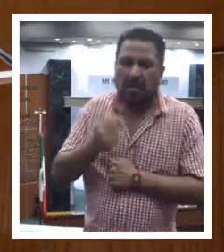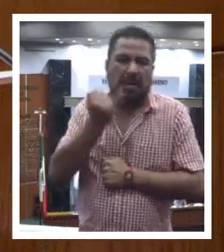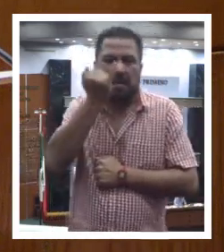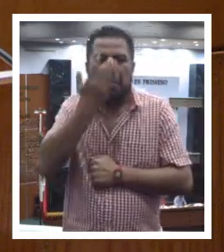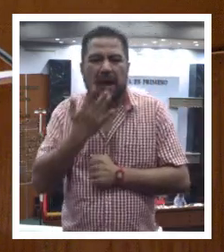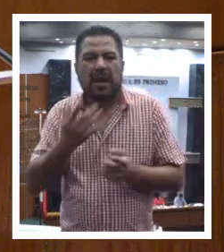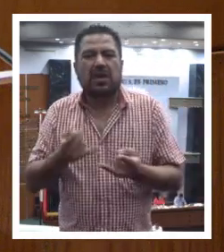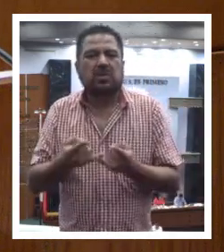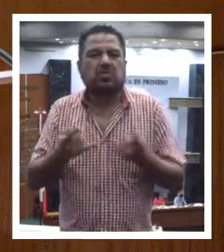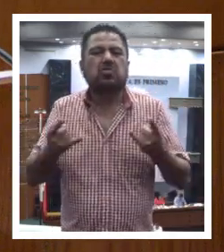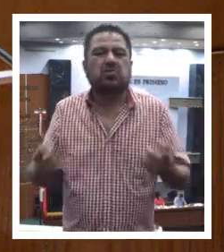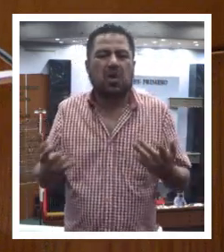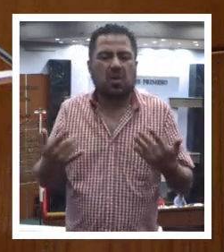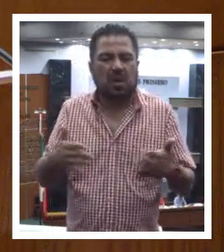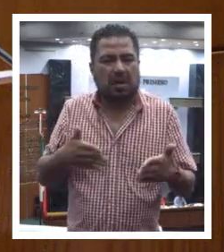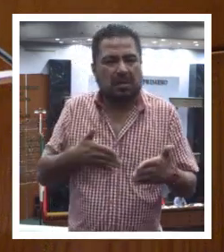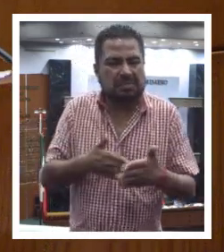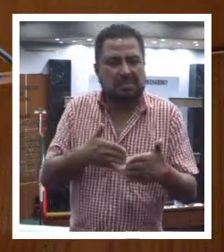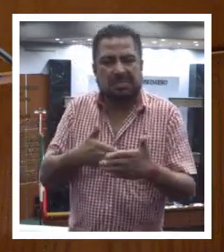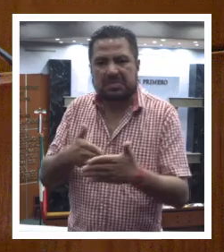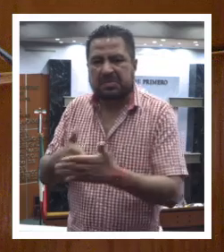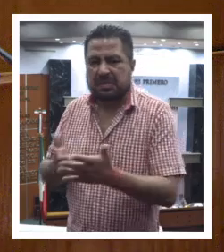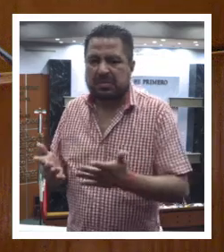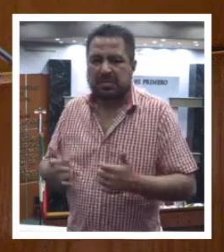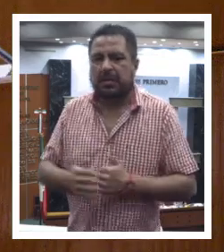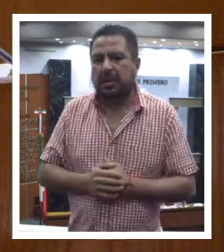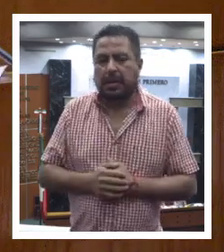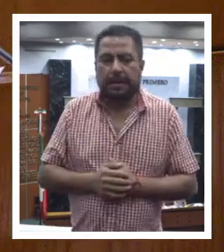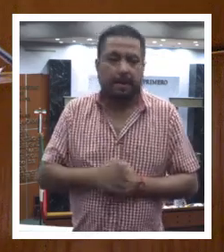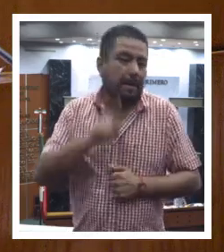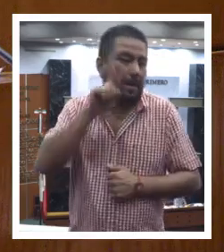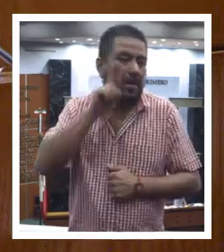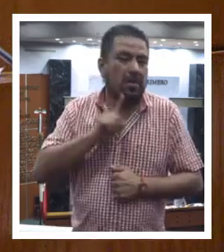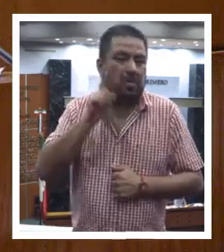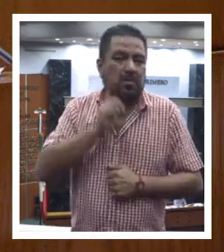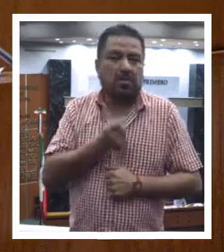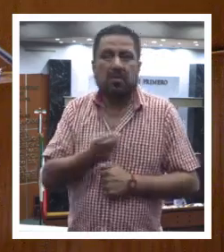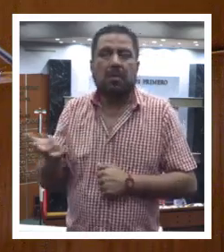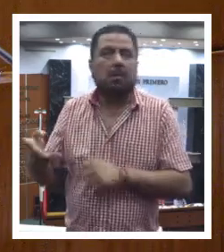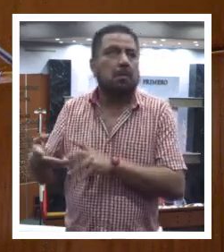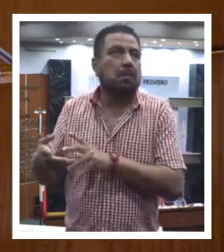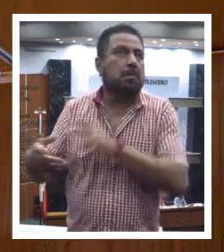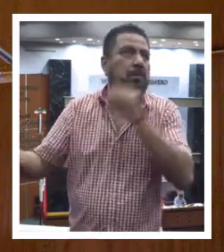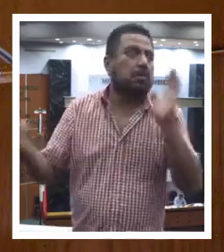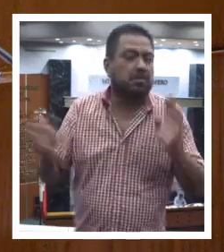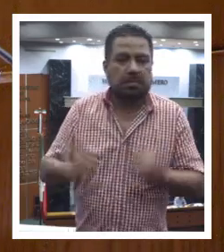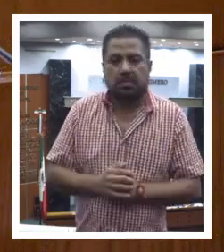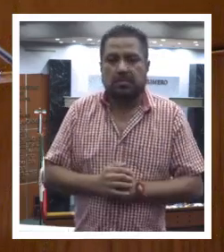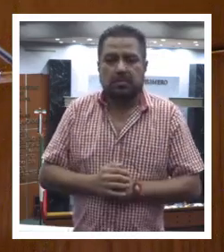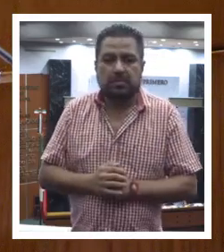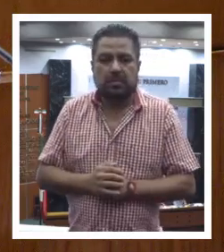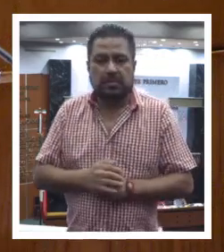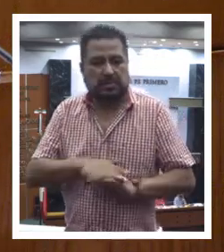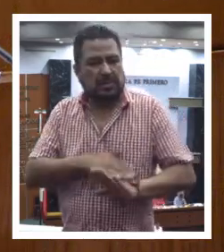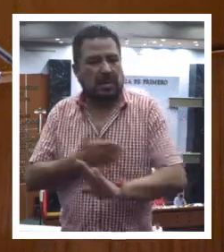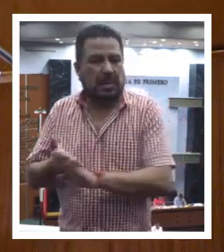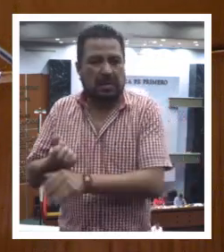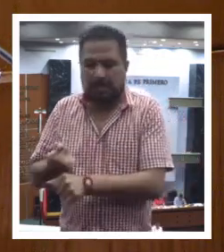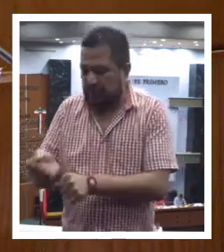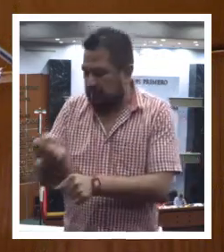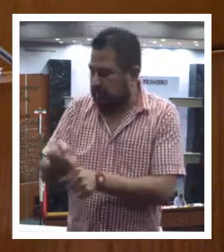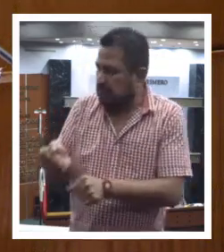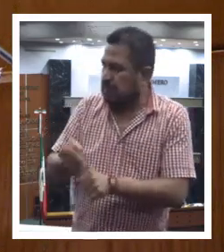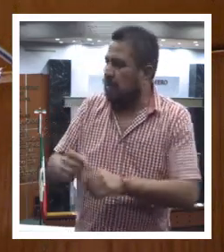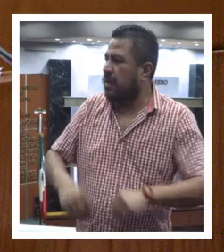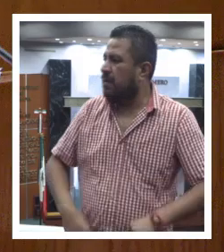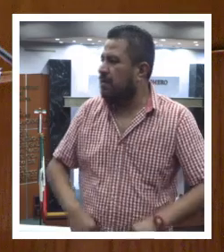rostros, historias truncadas. Hay mujeres desaparecidas que han sido violentadas, que